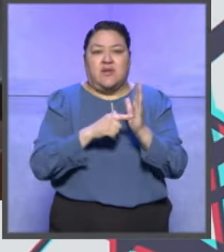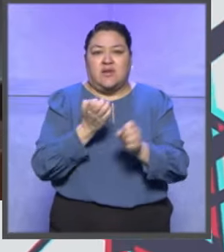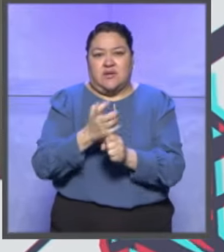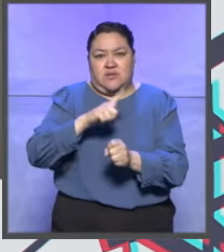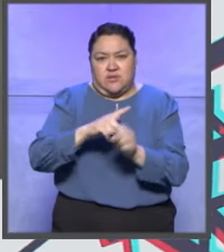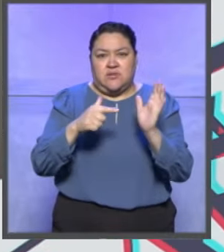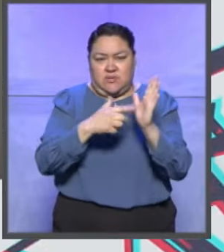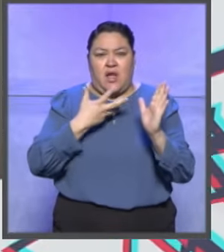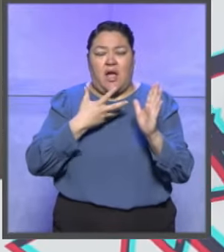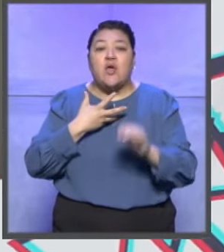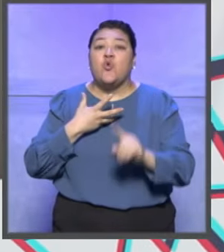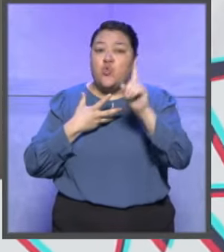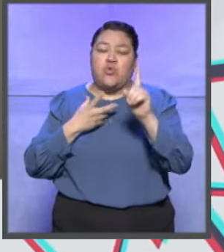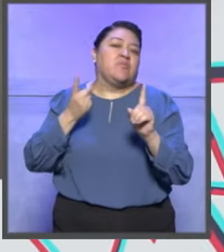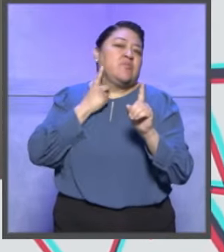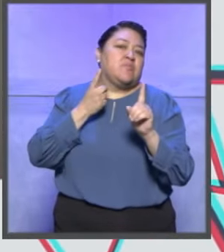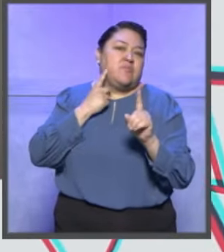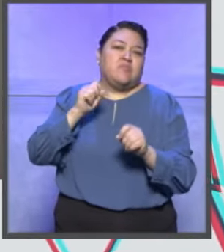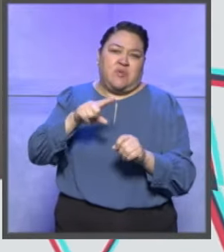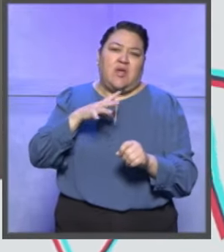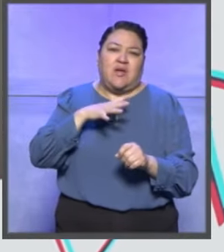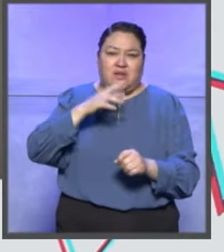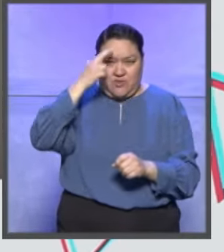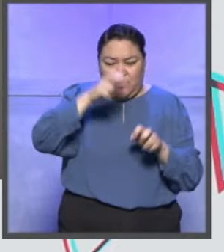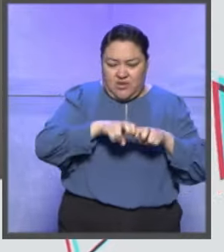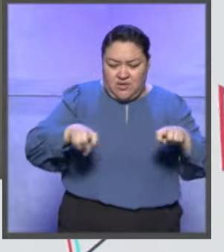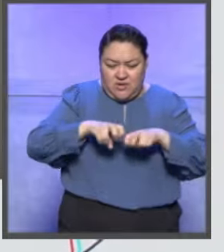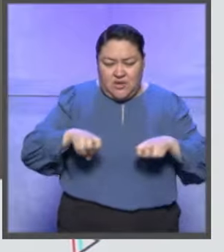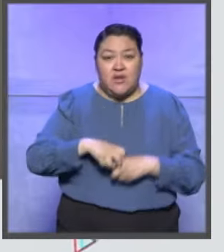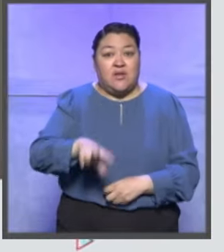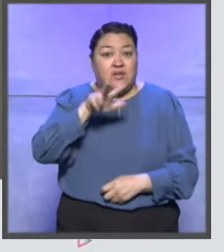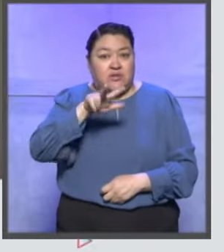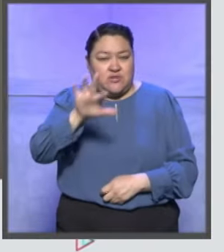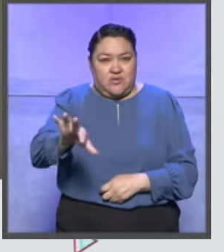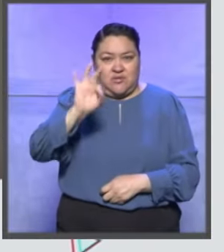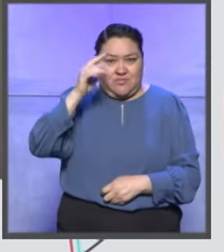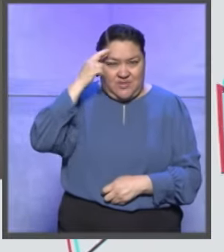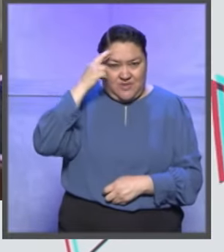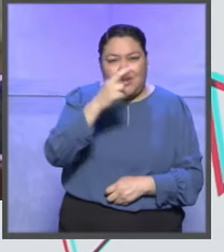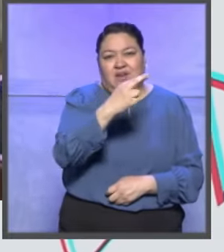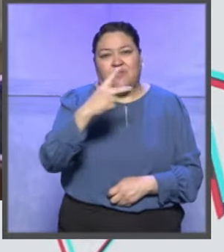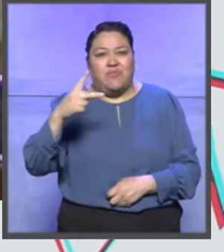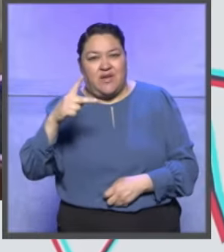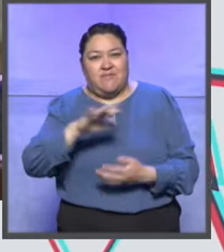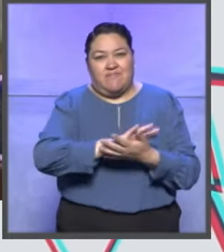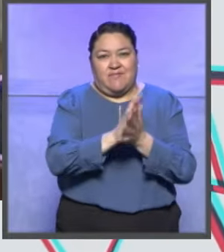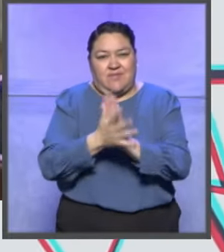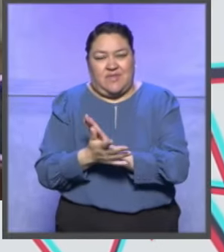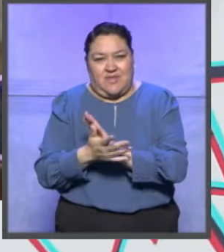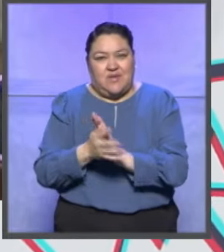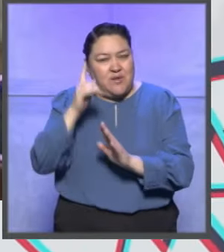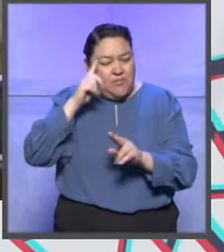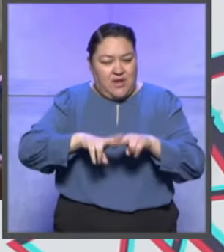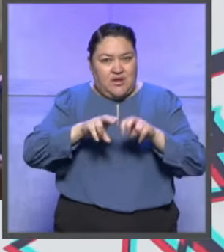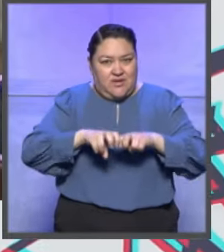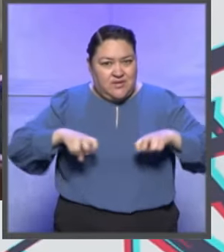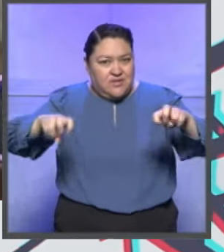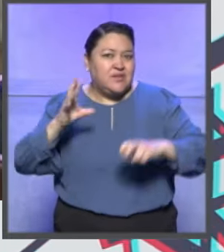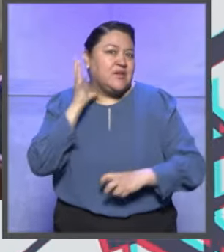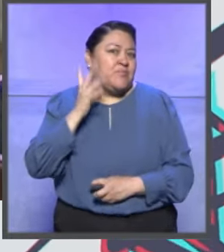local, al contar con un espacio reservado dentro de las 18 curules que se eligen por el principio de representación proporcional para